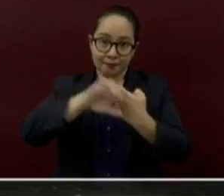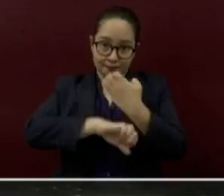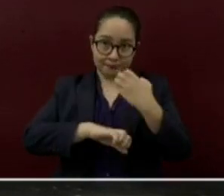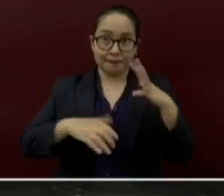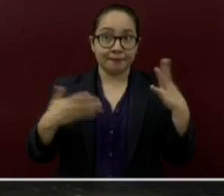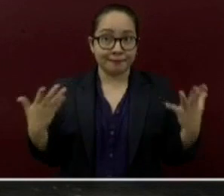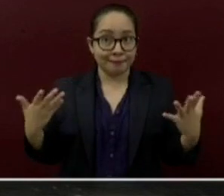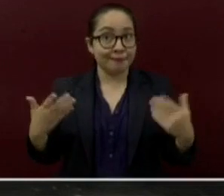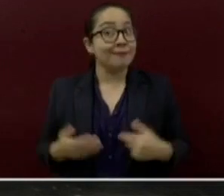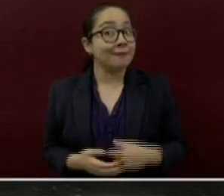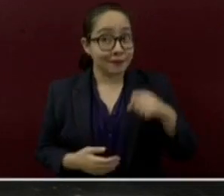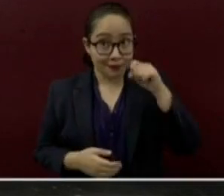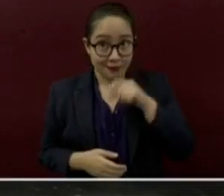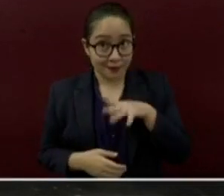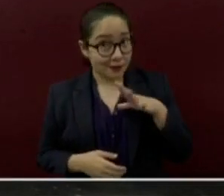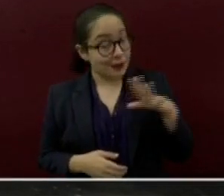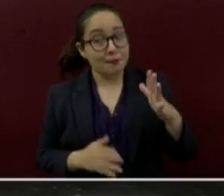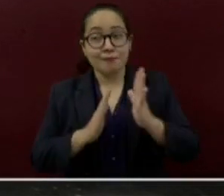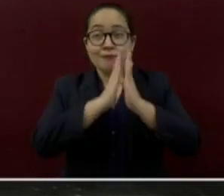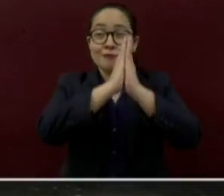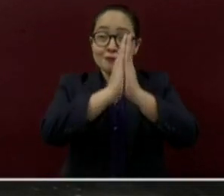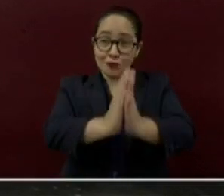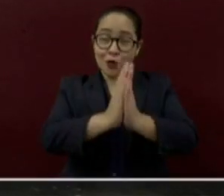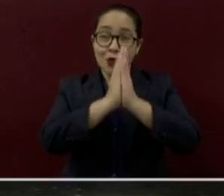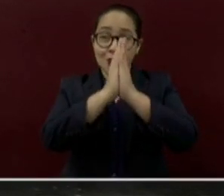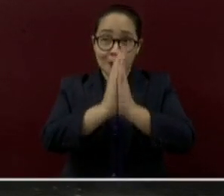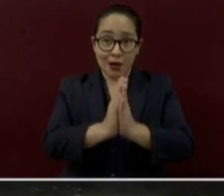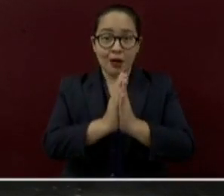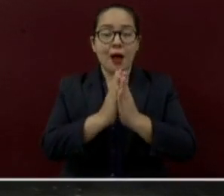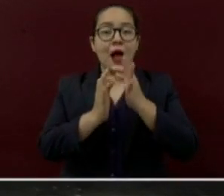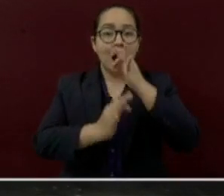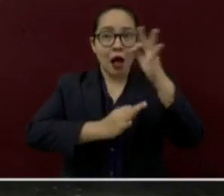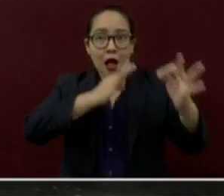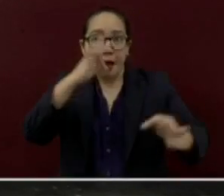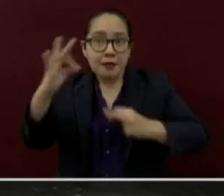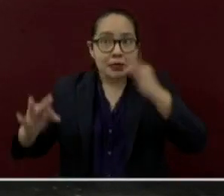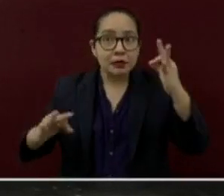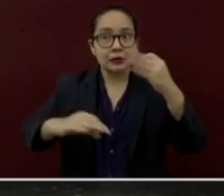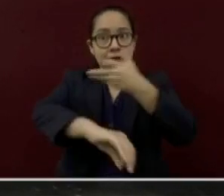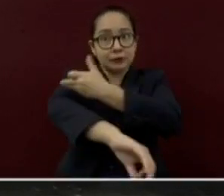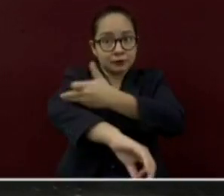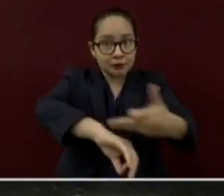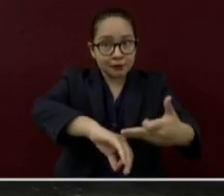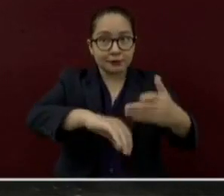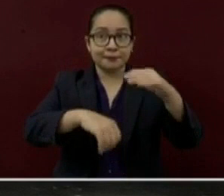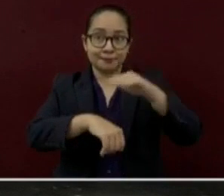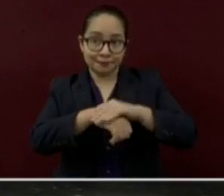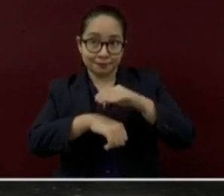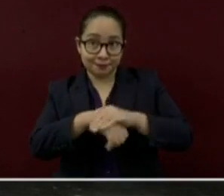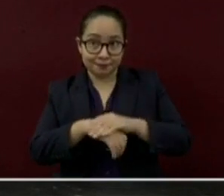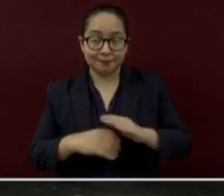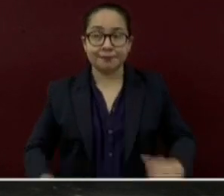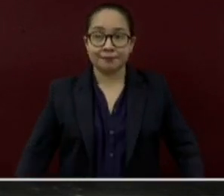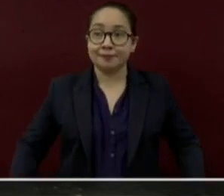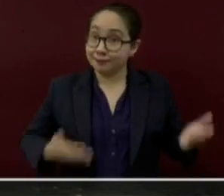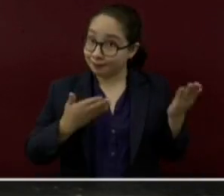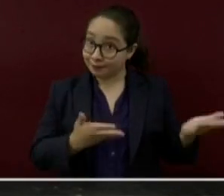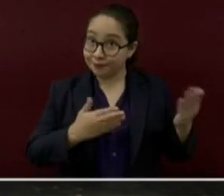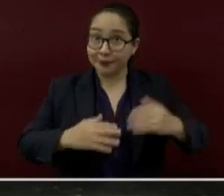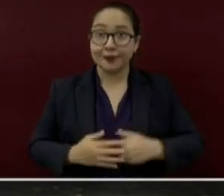entidad además que por favor lo compartan con la familia y los amigos adelante